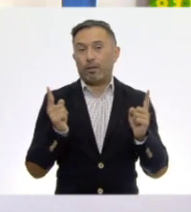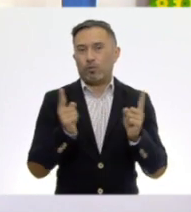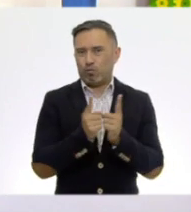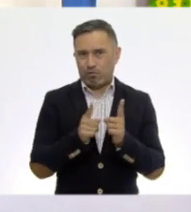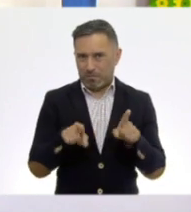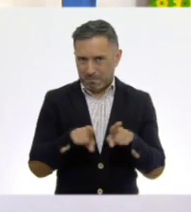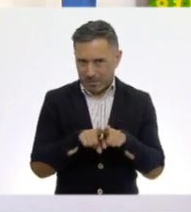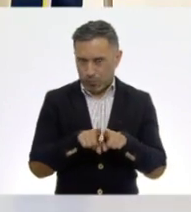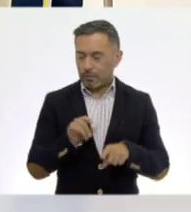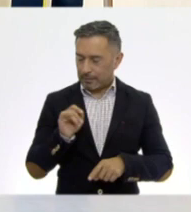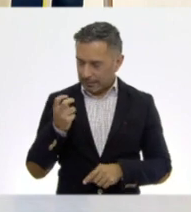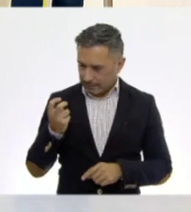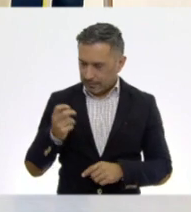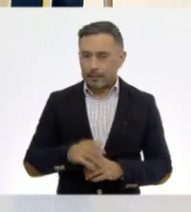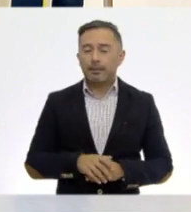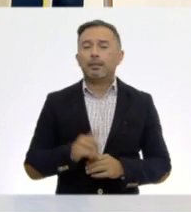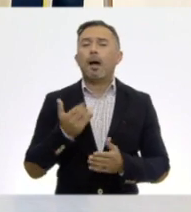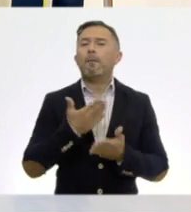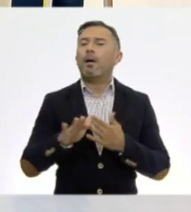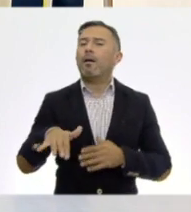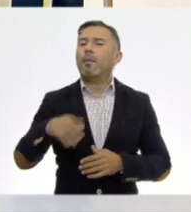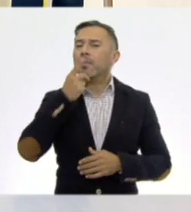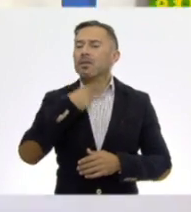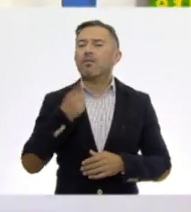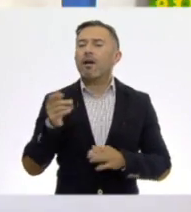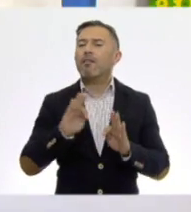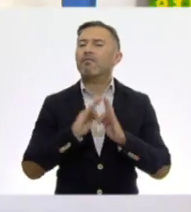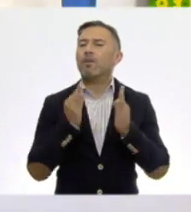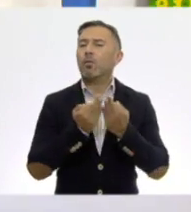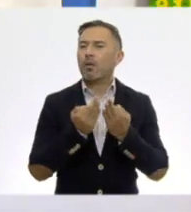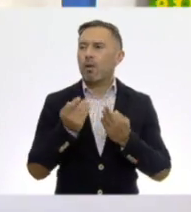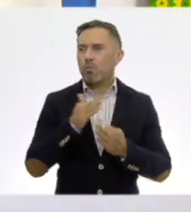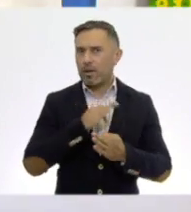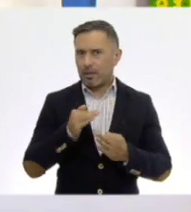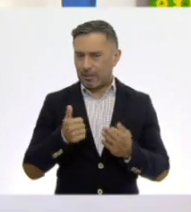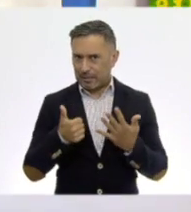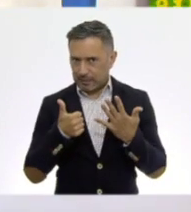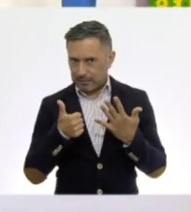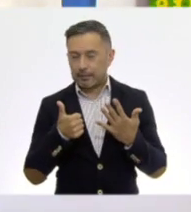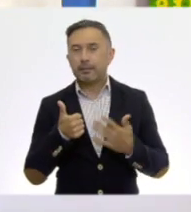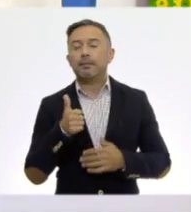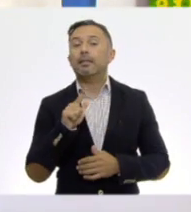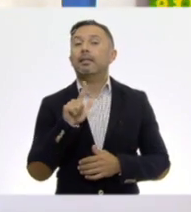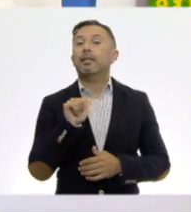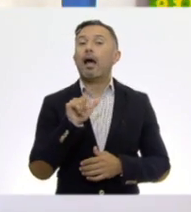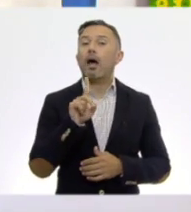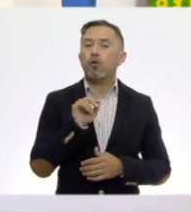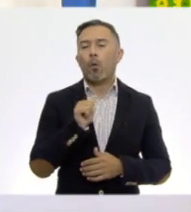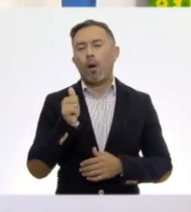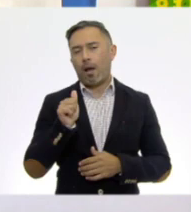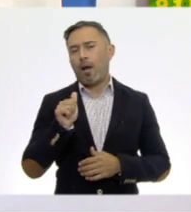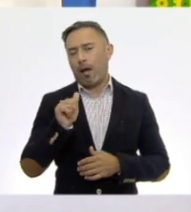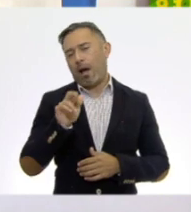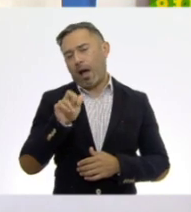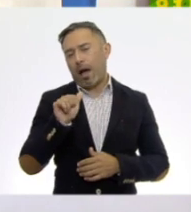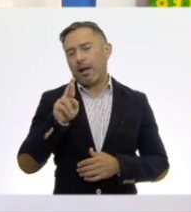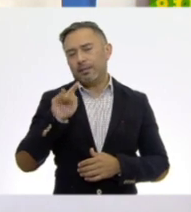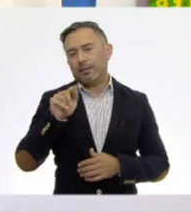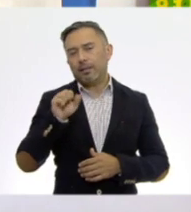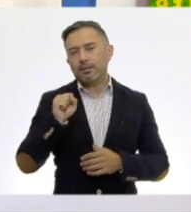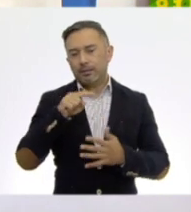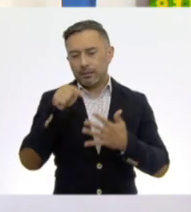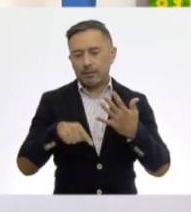es. Y dijiste que quieres una figura geométrica que tenga... Seis aristas. Lados o aristas iguales.